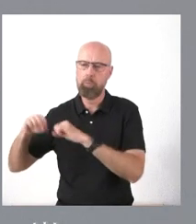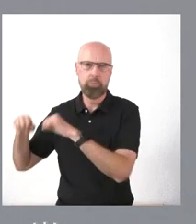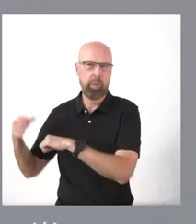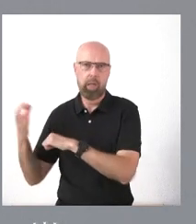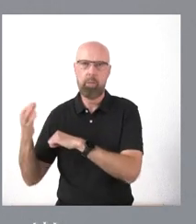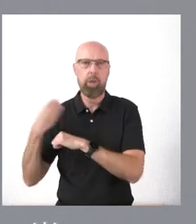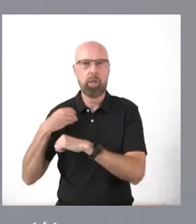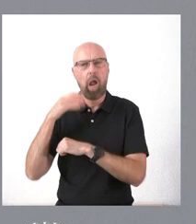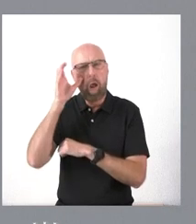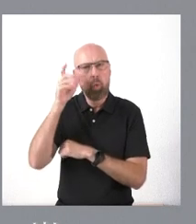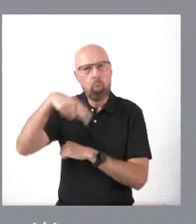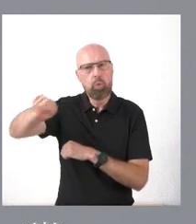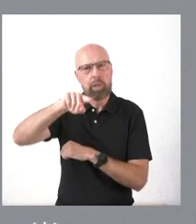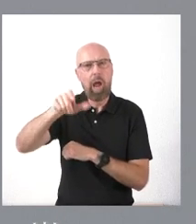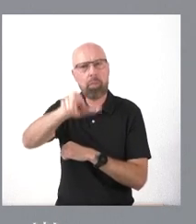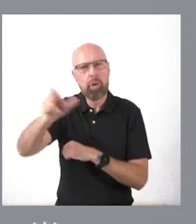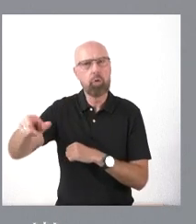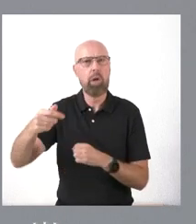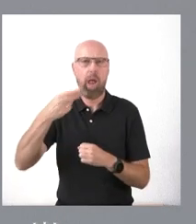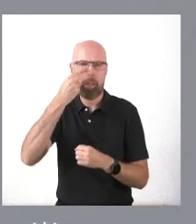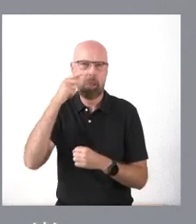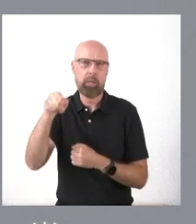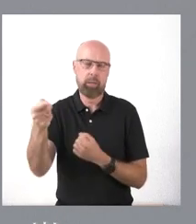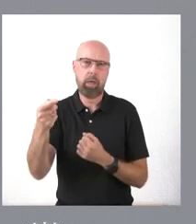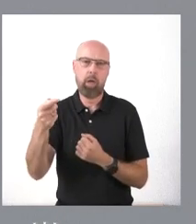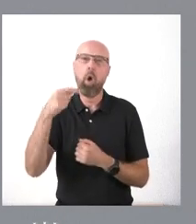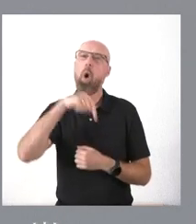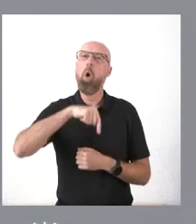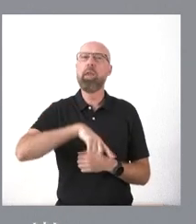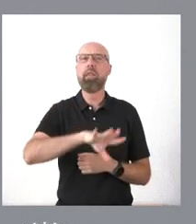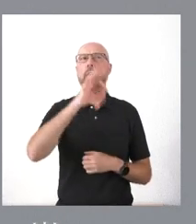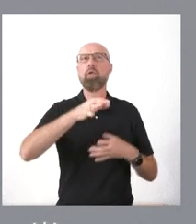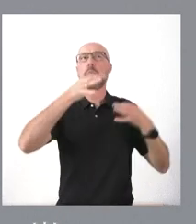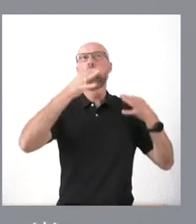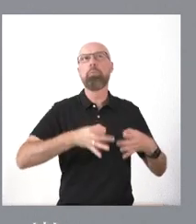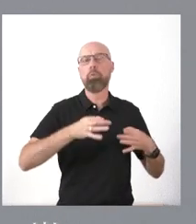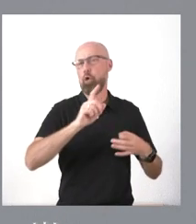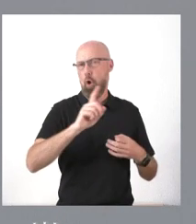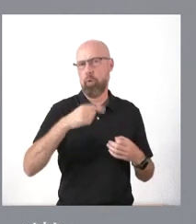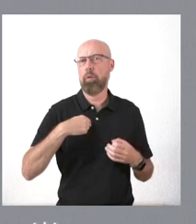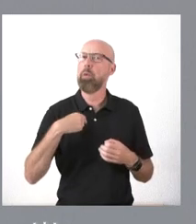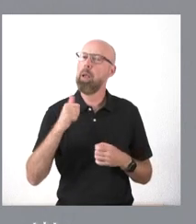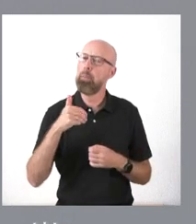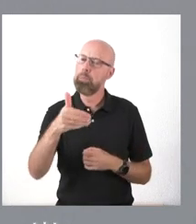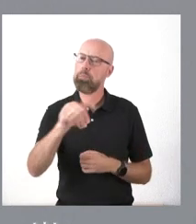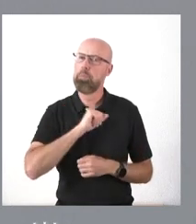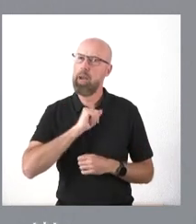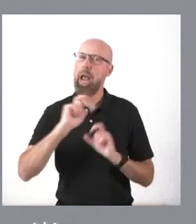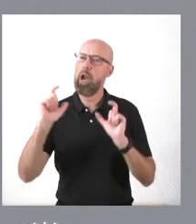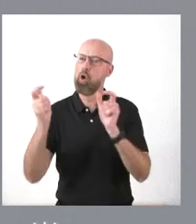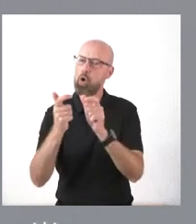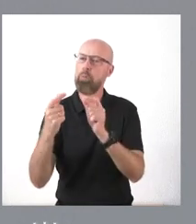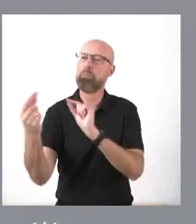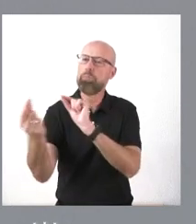nosotros por eso hoy no hemos querido tomar una decisión aislada sino Escuchar al sector Y si es posible alcanzar un acuerdo